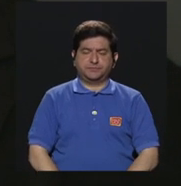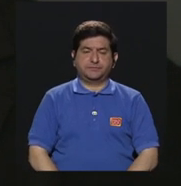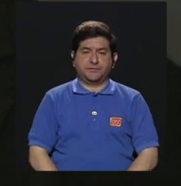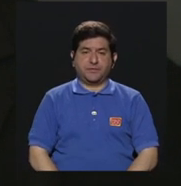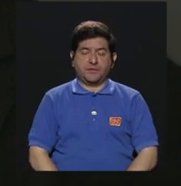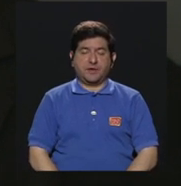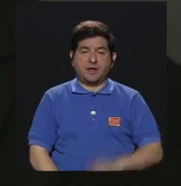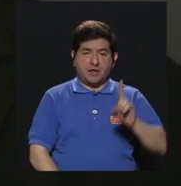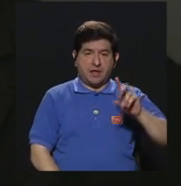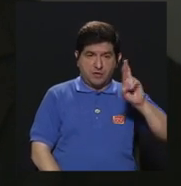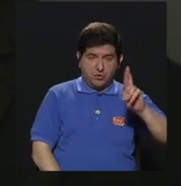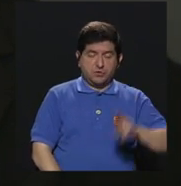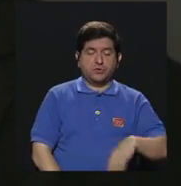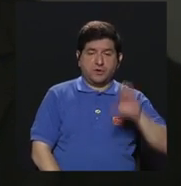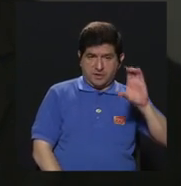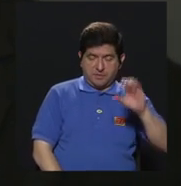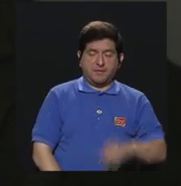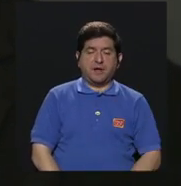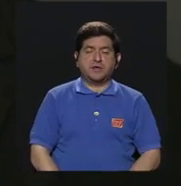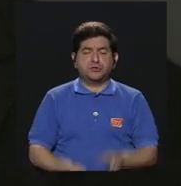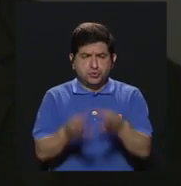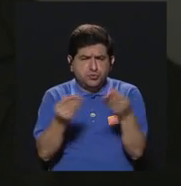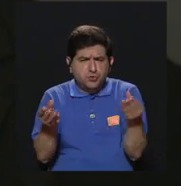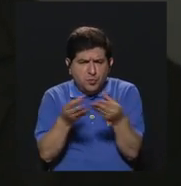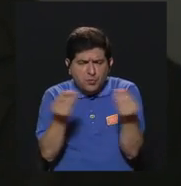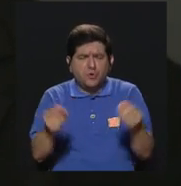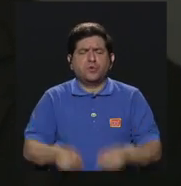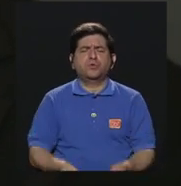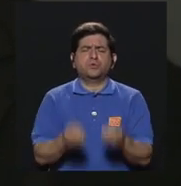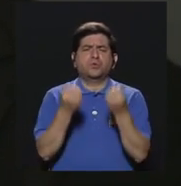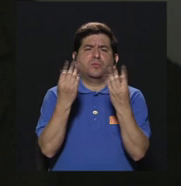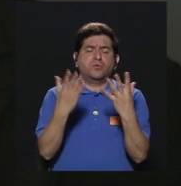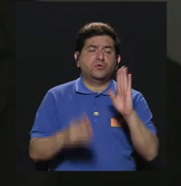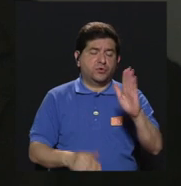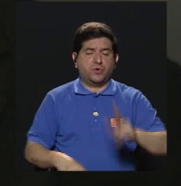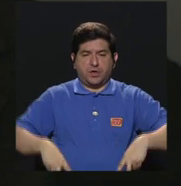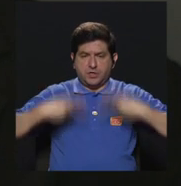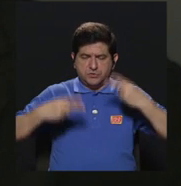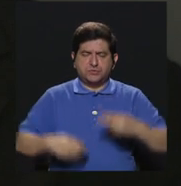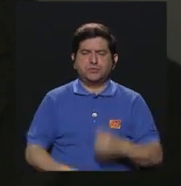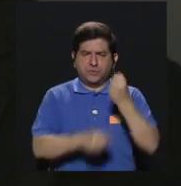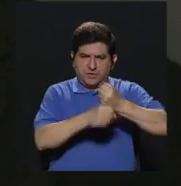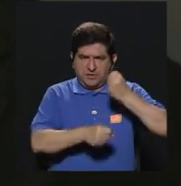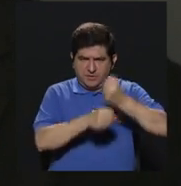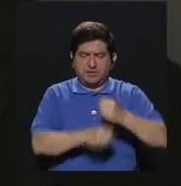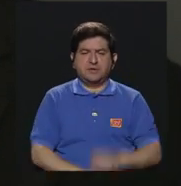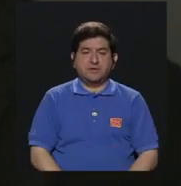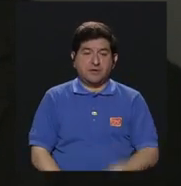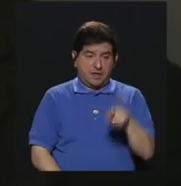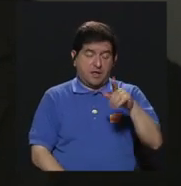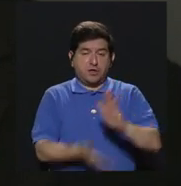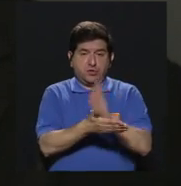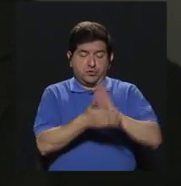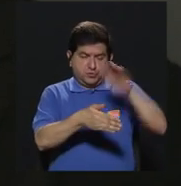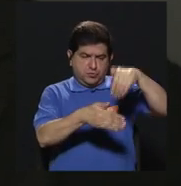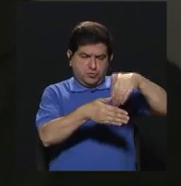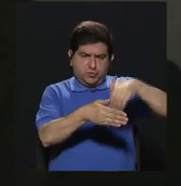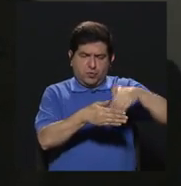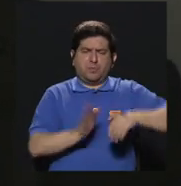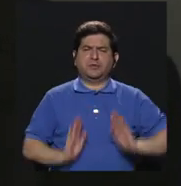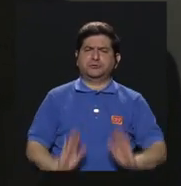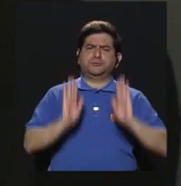Daniel cuenta con una amplia producción generada a lo largo de su vida intelectual, la cual constituye un acervo documental de